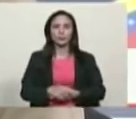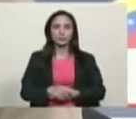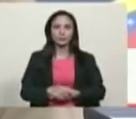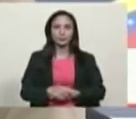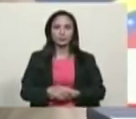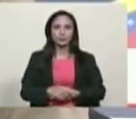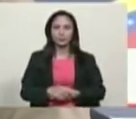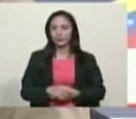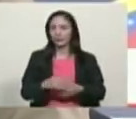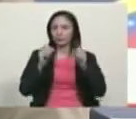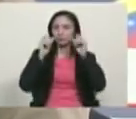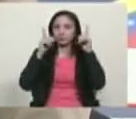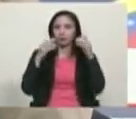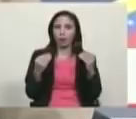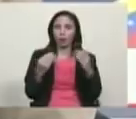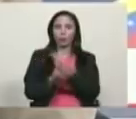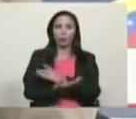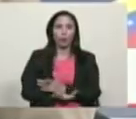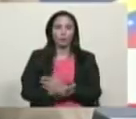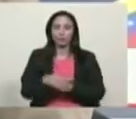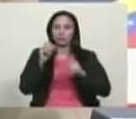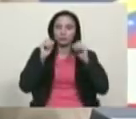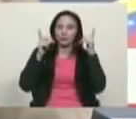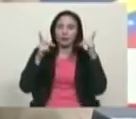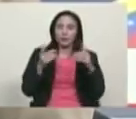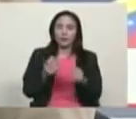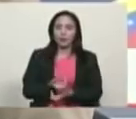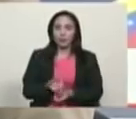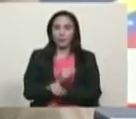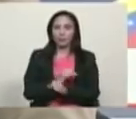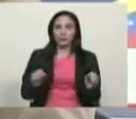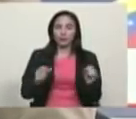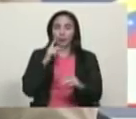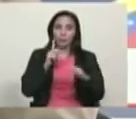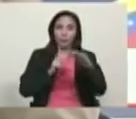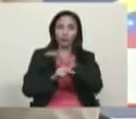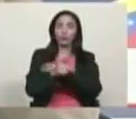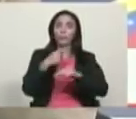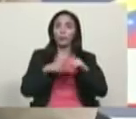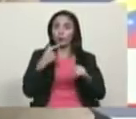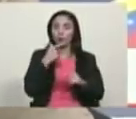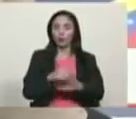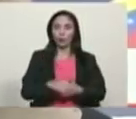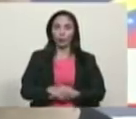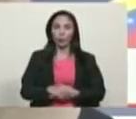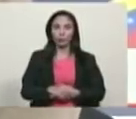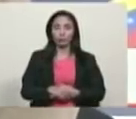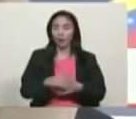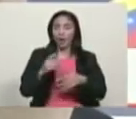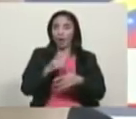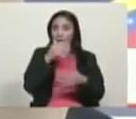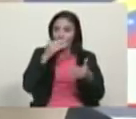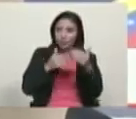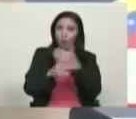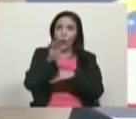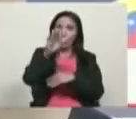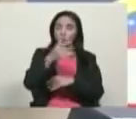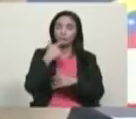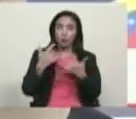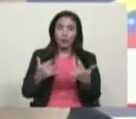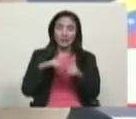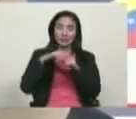parecía increíble las palabras que él pronunciaba, pero lo señaló, lo marcó para el tiempo futuro que nos iba a tocar